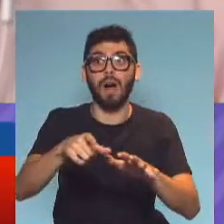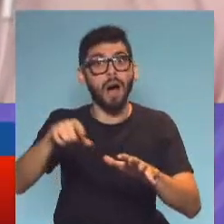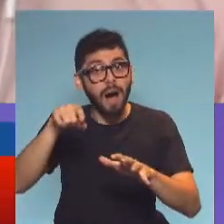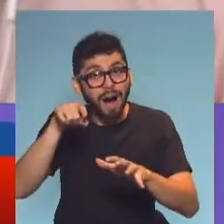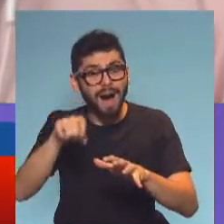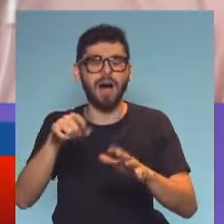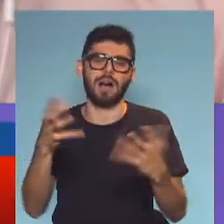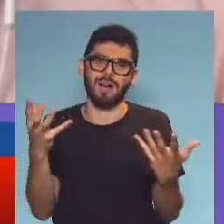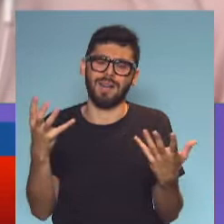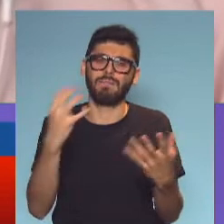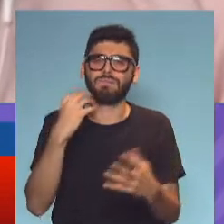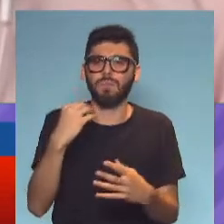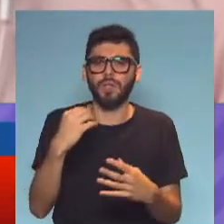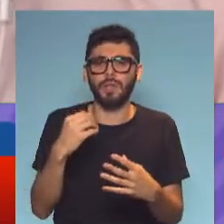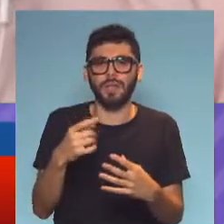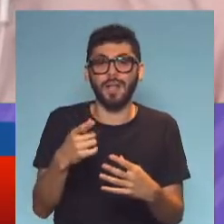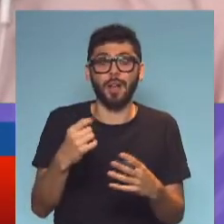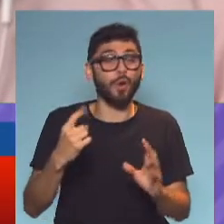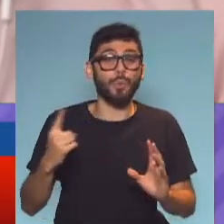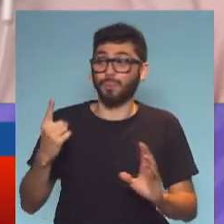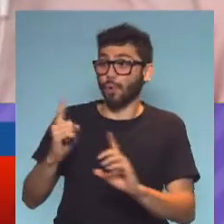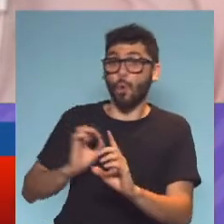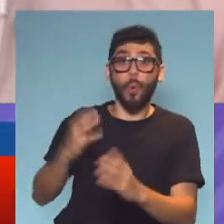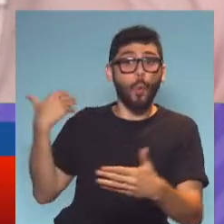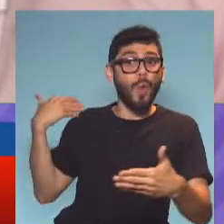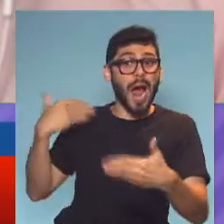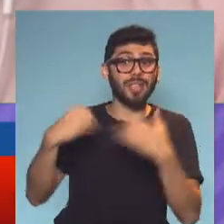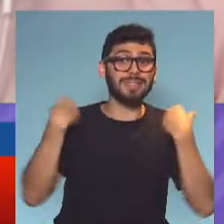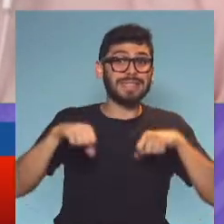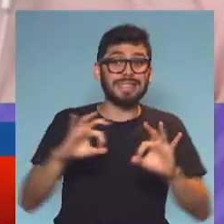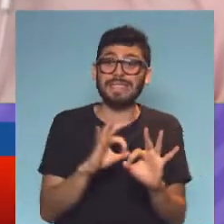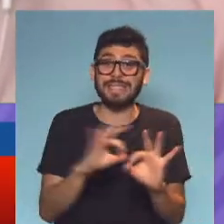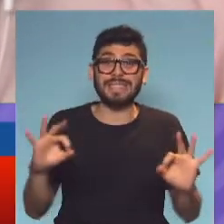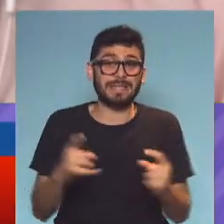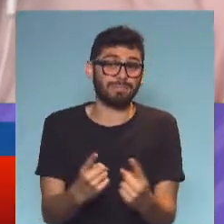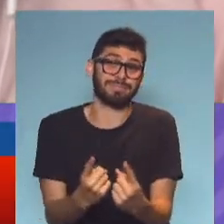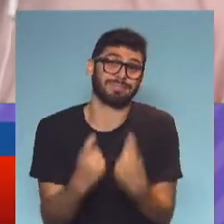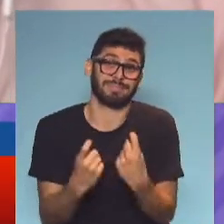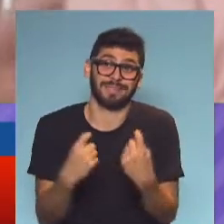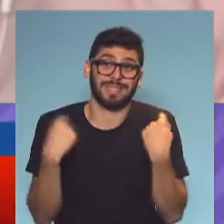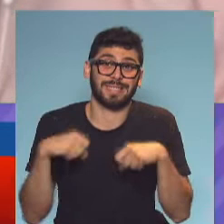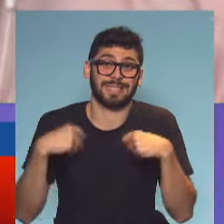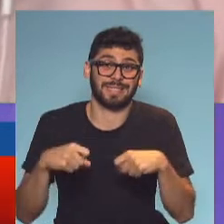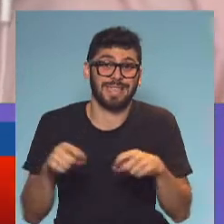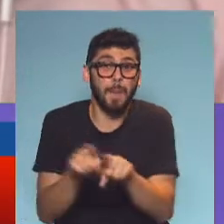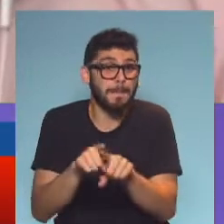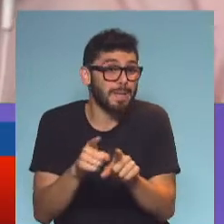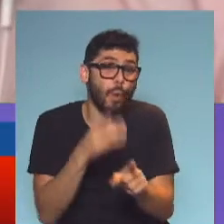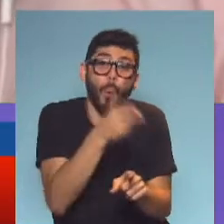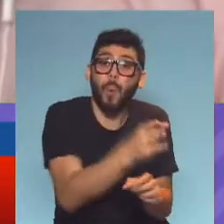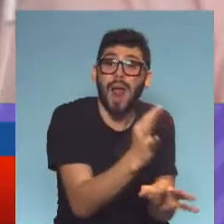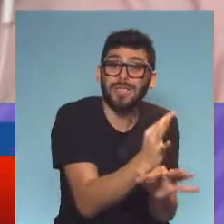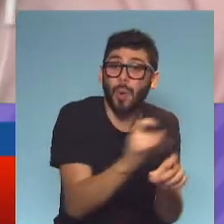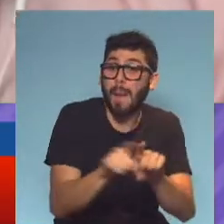justamente al perder todo un año de entrenamiento están desesperadamente que quieren entrenar. Si son los mismos que van a la escuela.